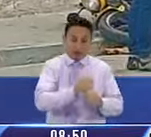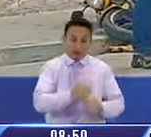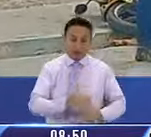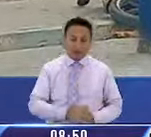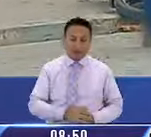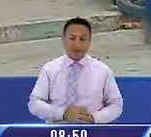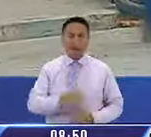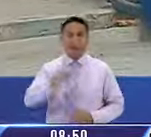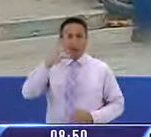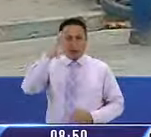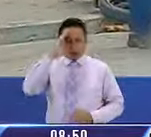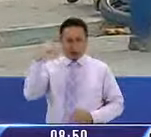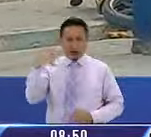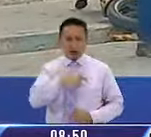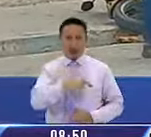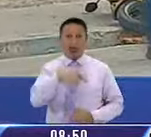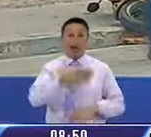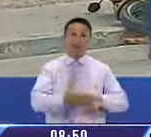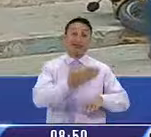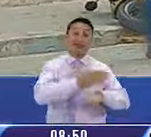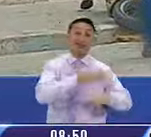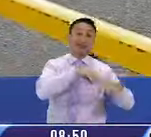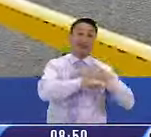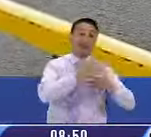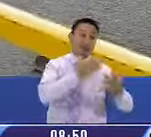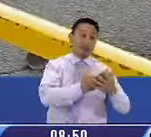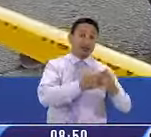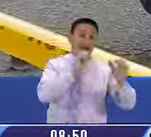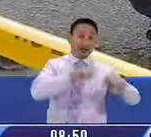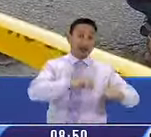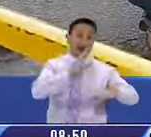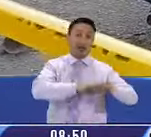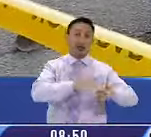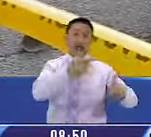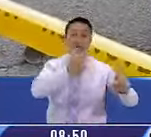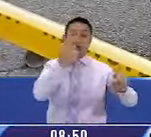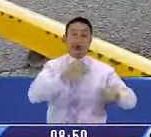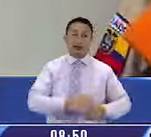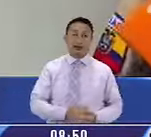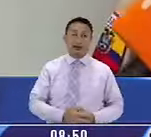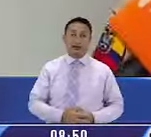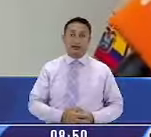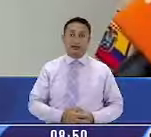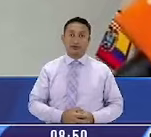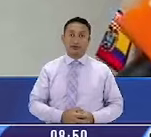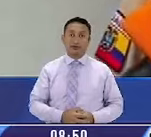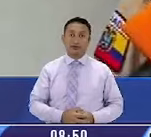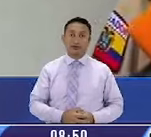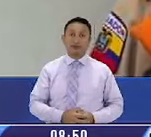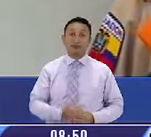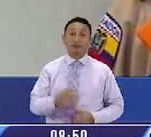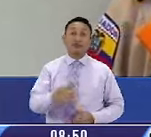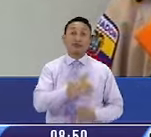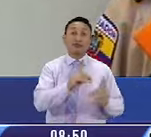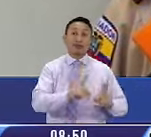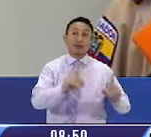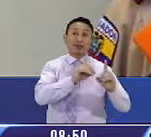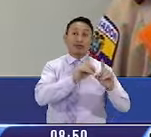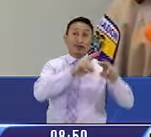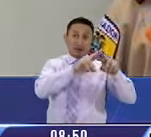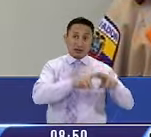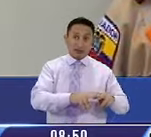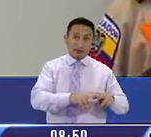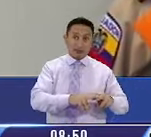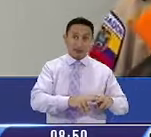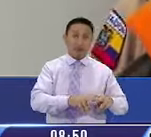versión policial, la víctima poseía antecedentes penales por homicidio, entre otros delitos. Al revisar los antecedentes personales, tiene